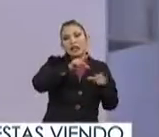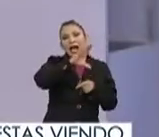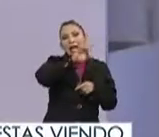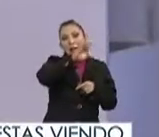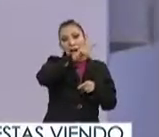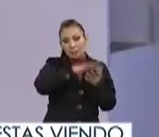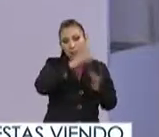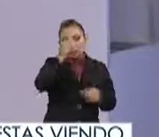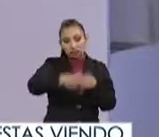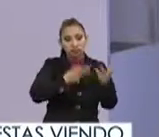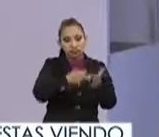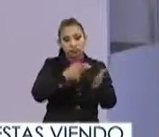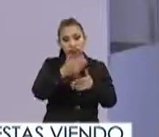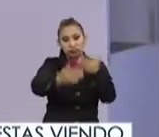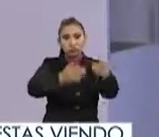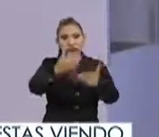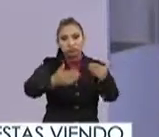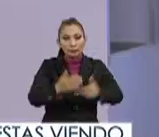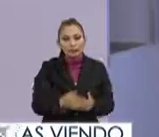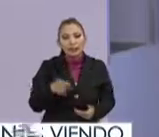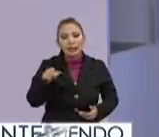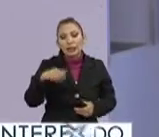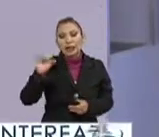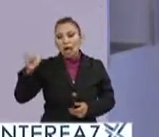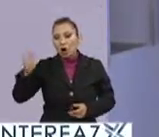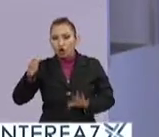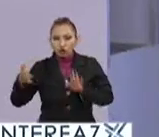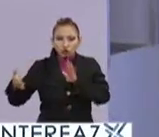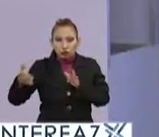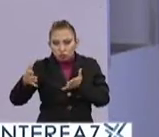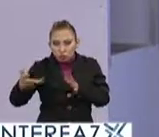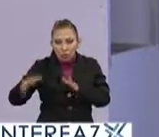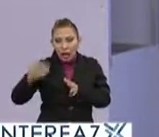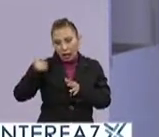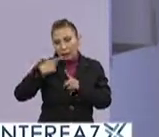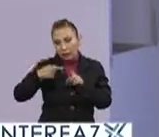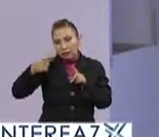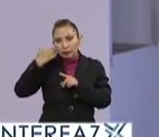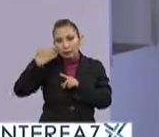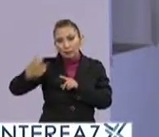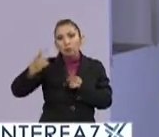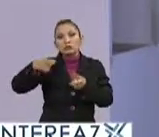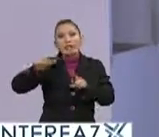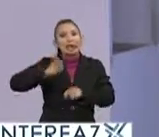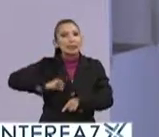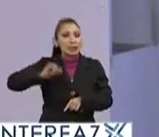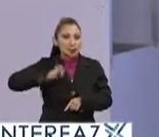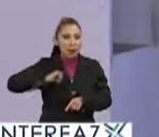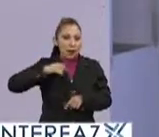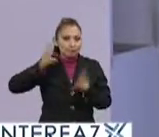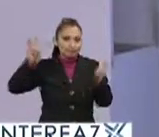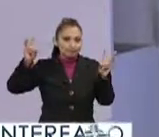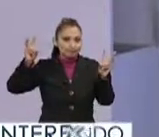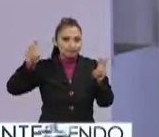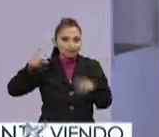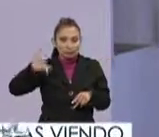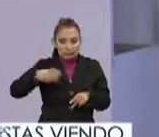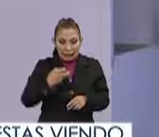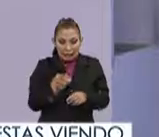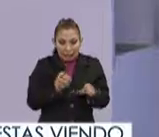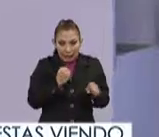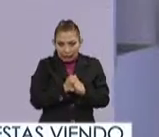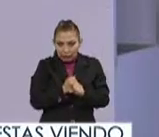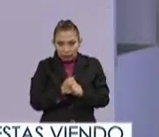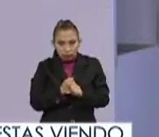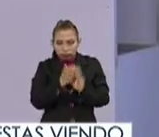ahorita está en su mayor apogeo. Y ya para agosto, como les comentaba, está el ciclo de música antigua, ¿no? Que tenemos. Este año lo